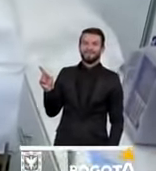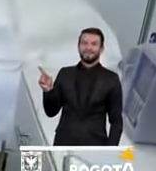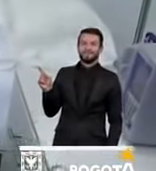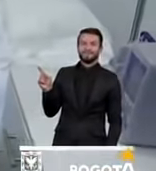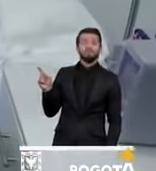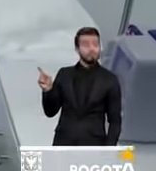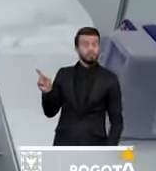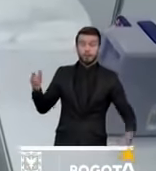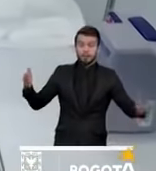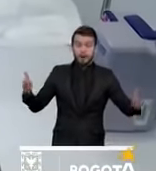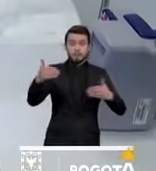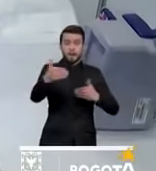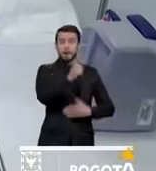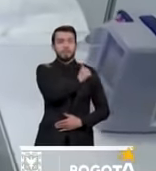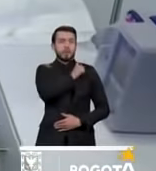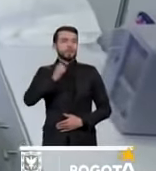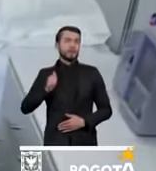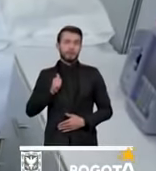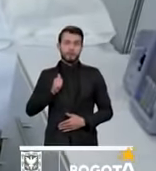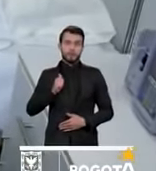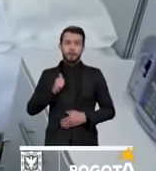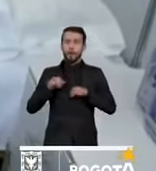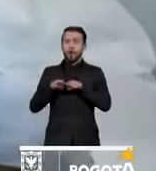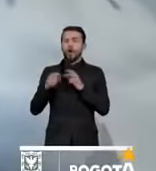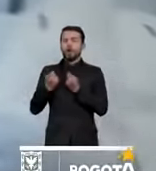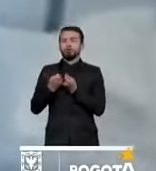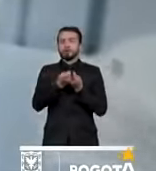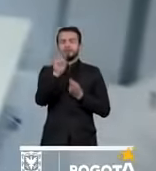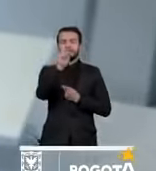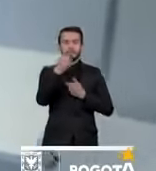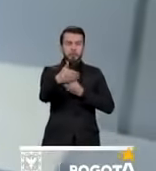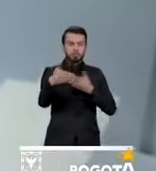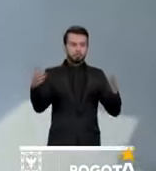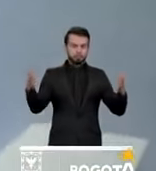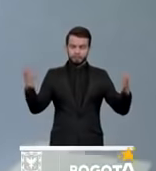del paciente. Si nosotros cerramos la cortina... Ajá.